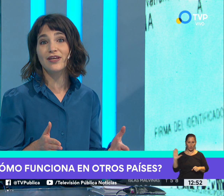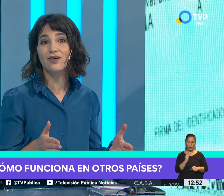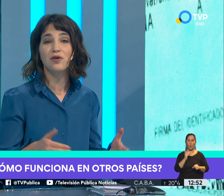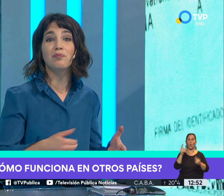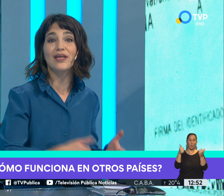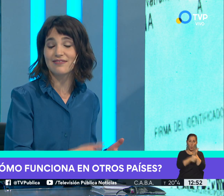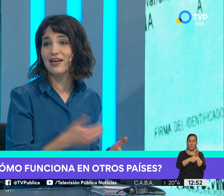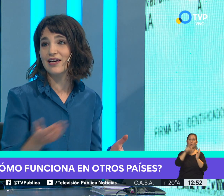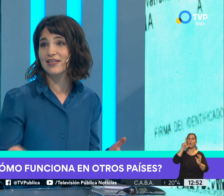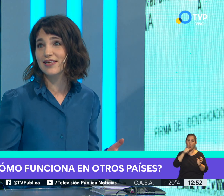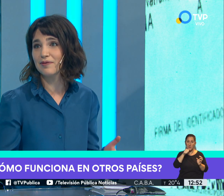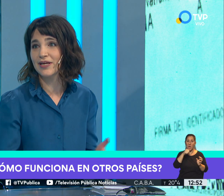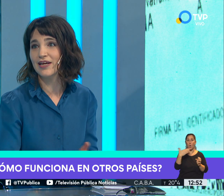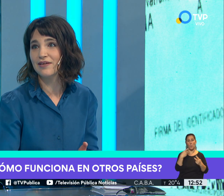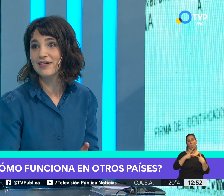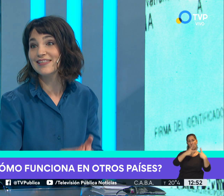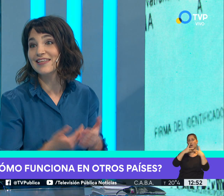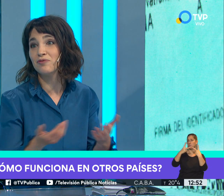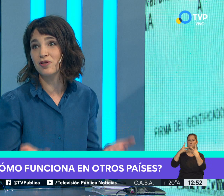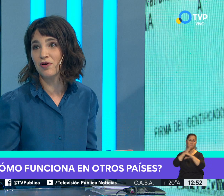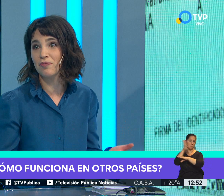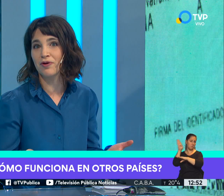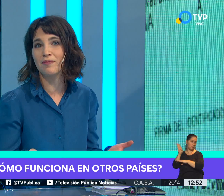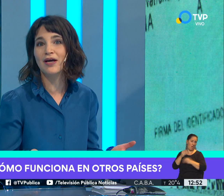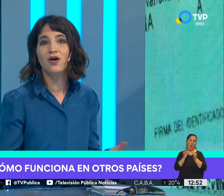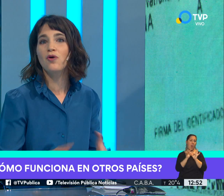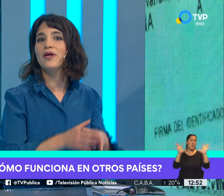no binario puedan trasladarse de manera libre sin ningún tipo